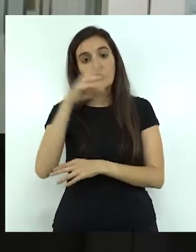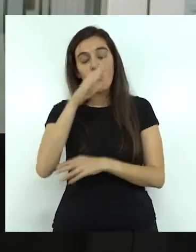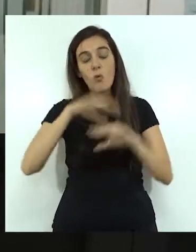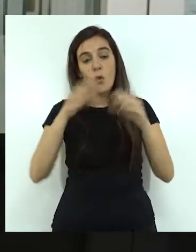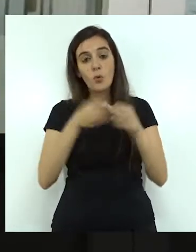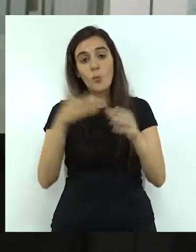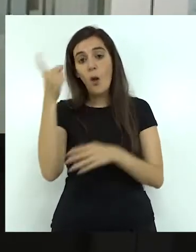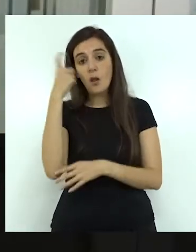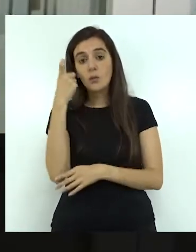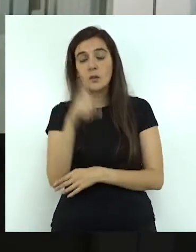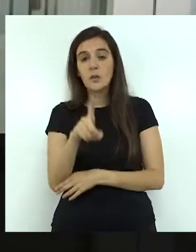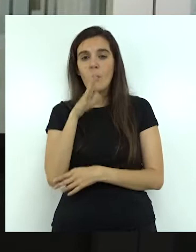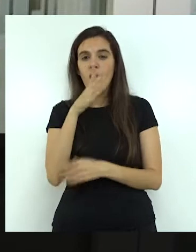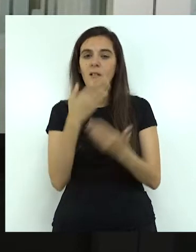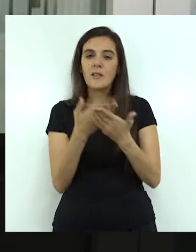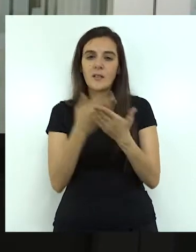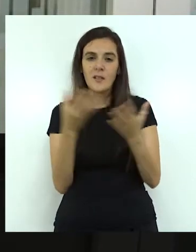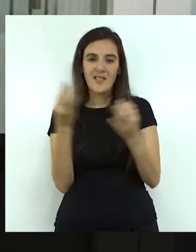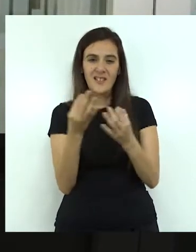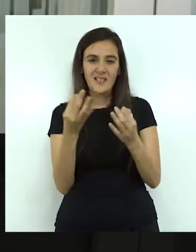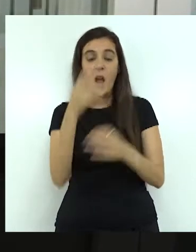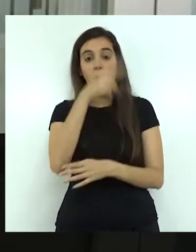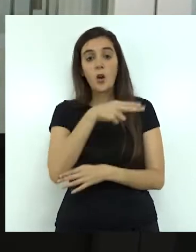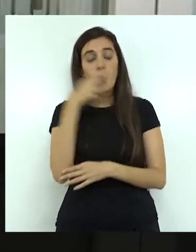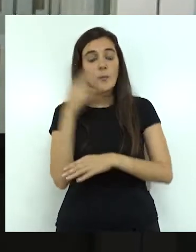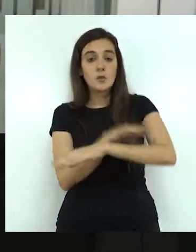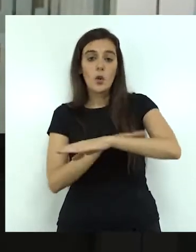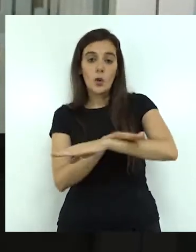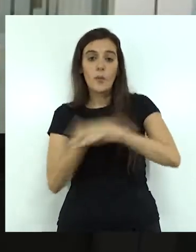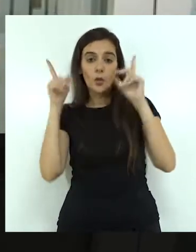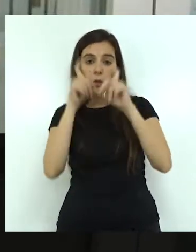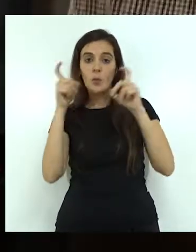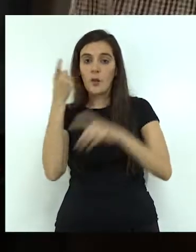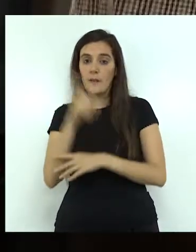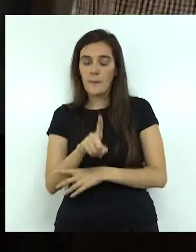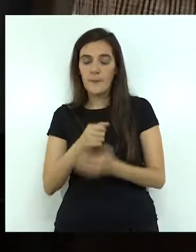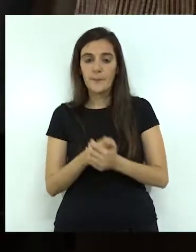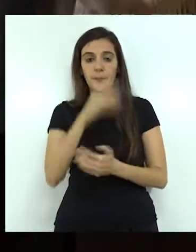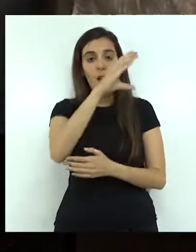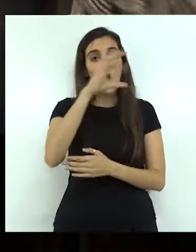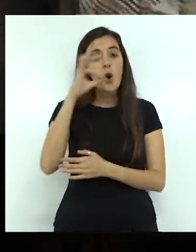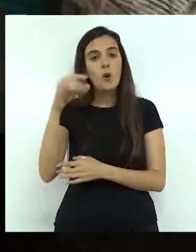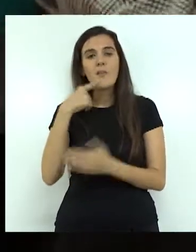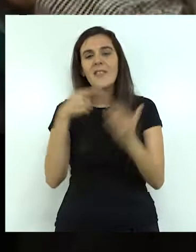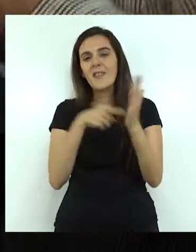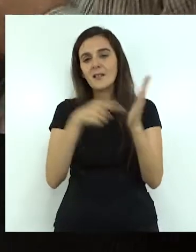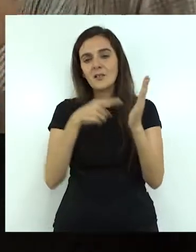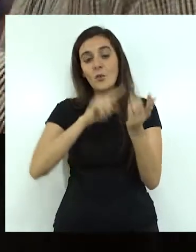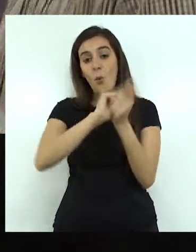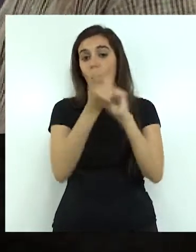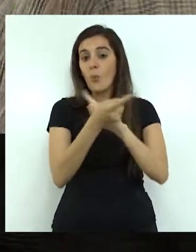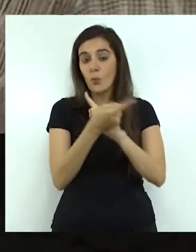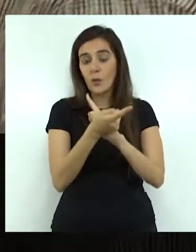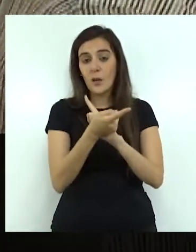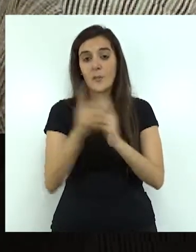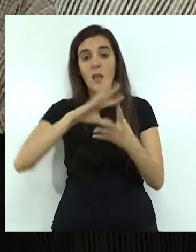manifiesto el escaso compromiso del gobierno con la educación comisiones obreras exige una rectificación y que se adopten las medidas oportunas